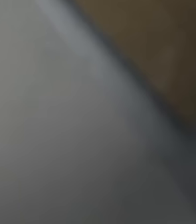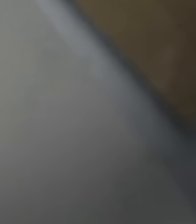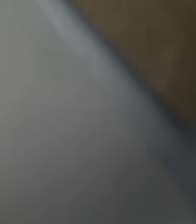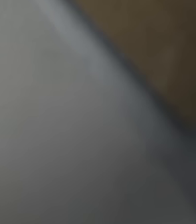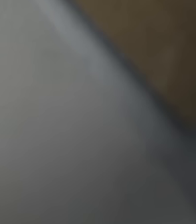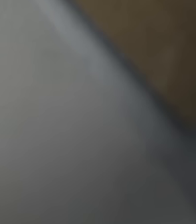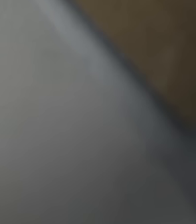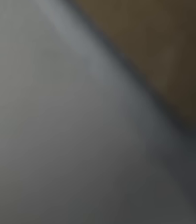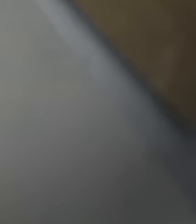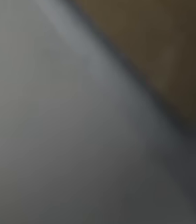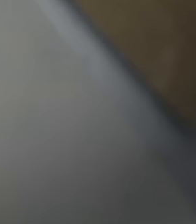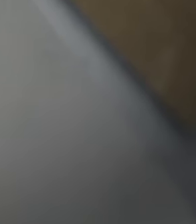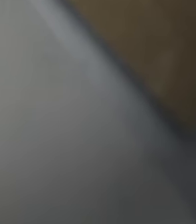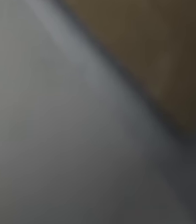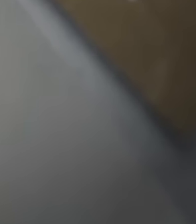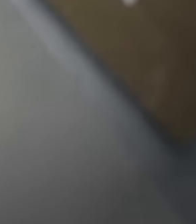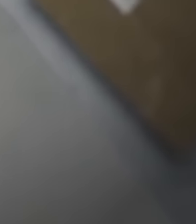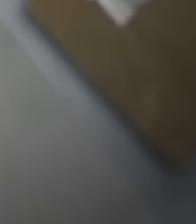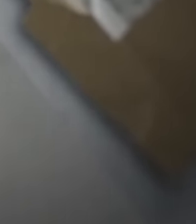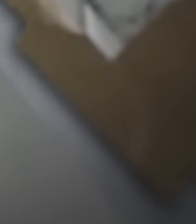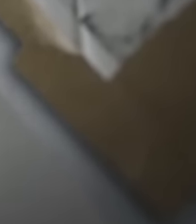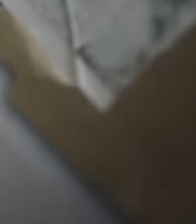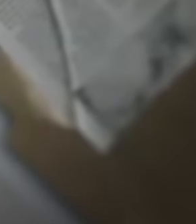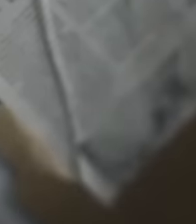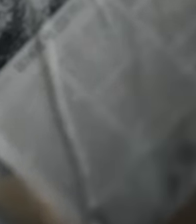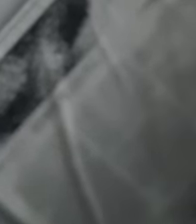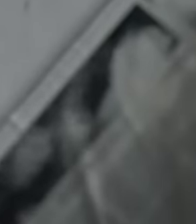Carlos Alfredo Rodríguez Mercader.